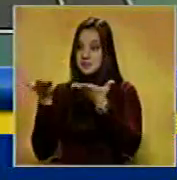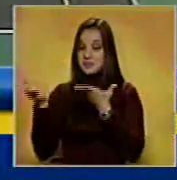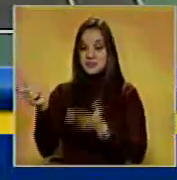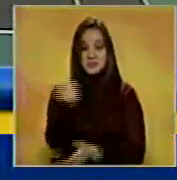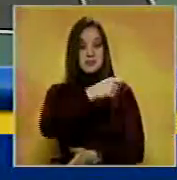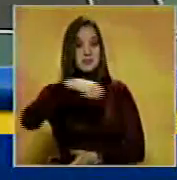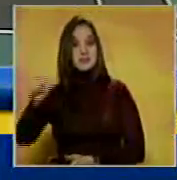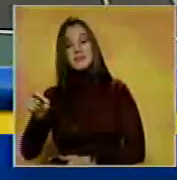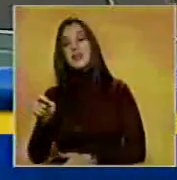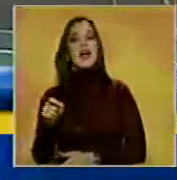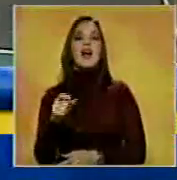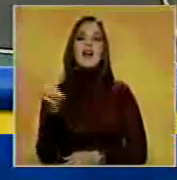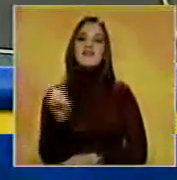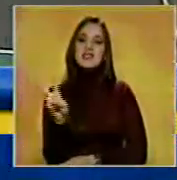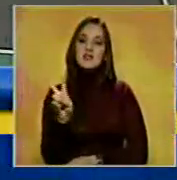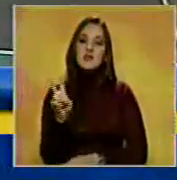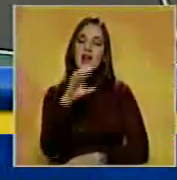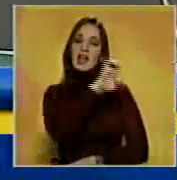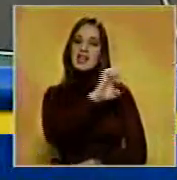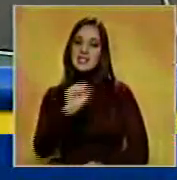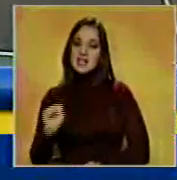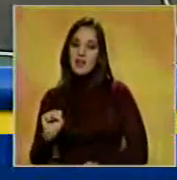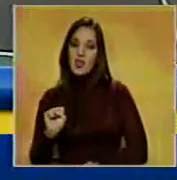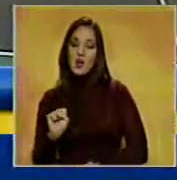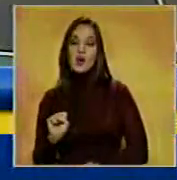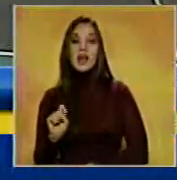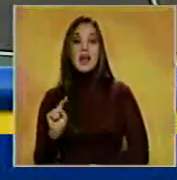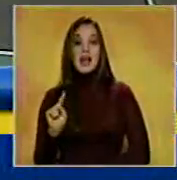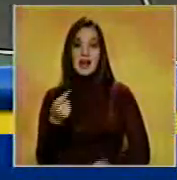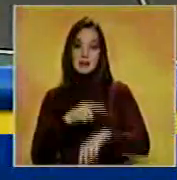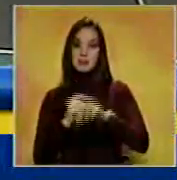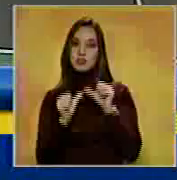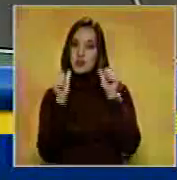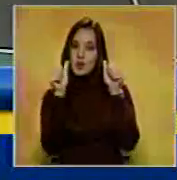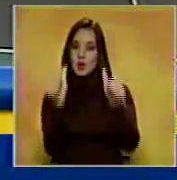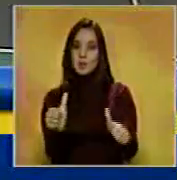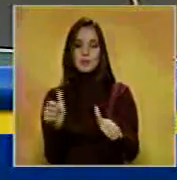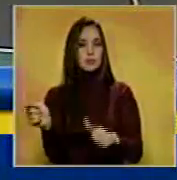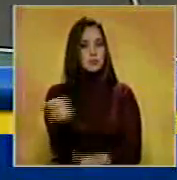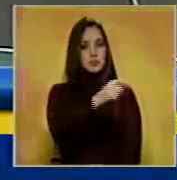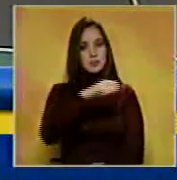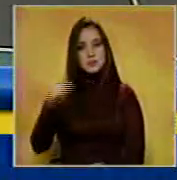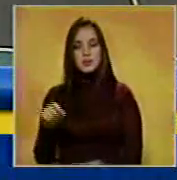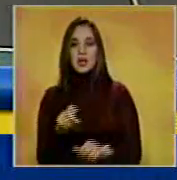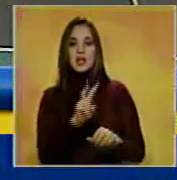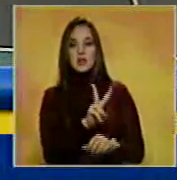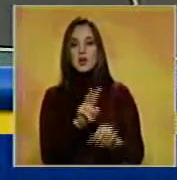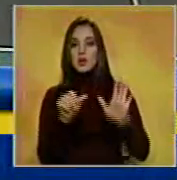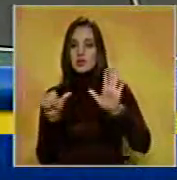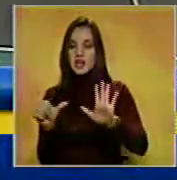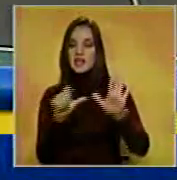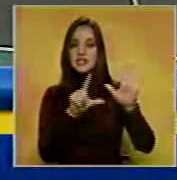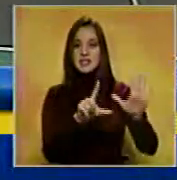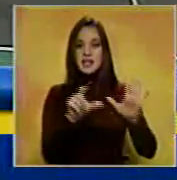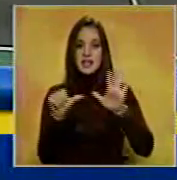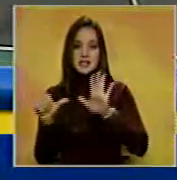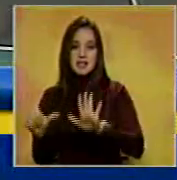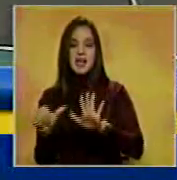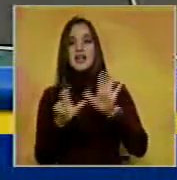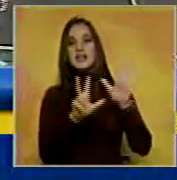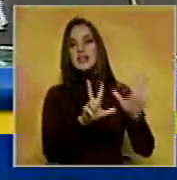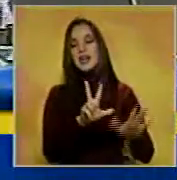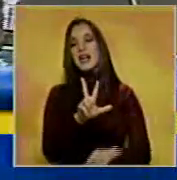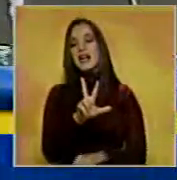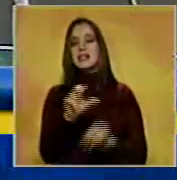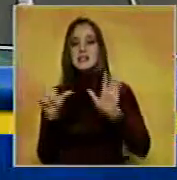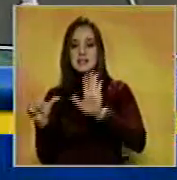entre Venezuela y El Salvador. A primera hora, Ricardo Rodríguez cayó ante Marcelo Arévalo por 2-6, 7-6, 4-6 y 3-6. En